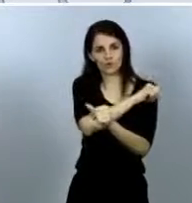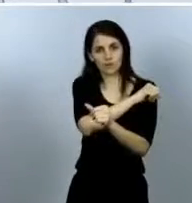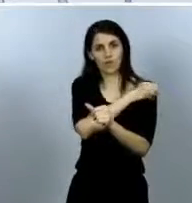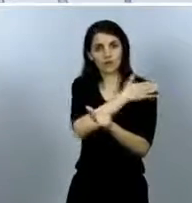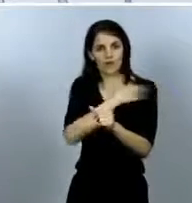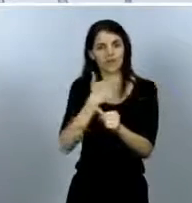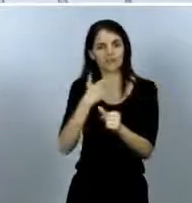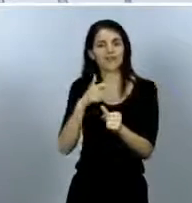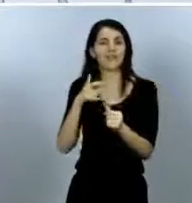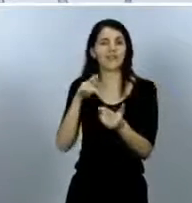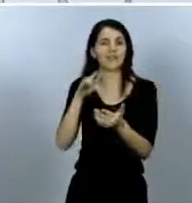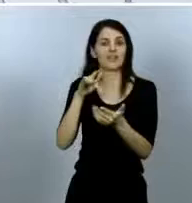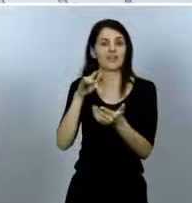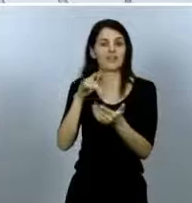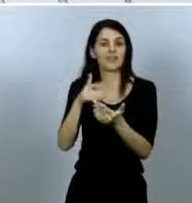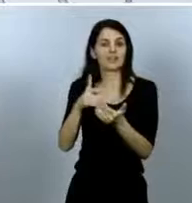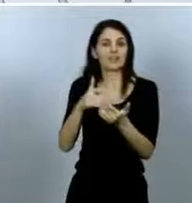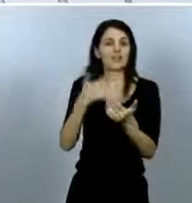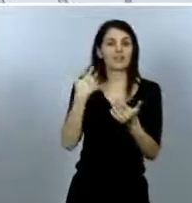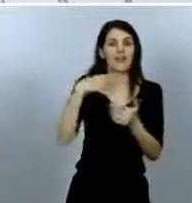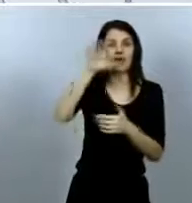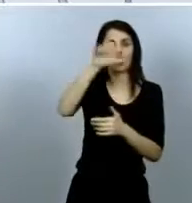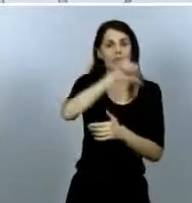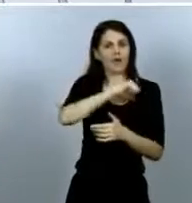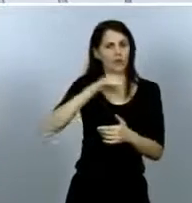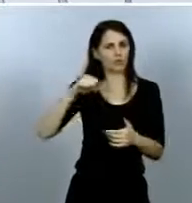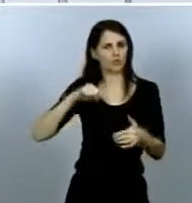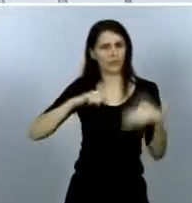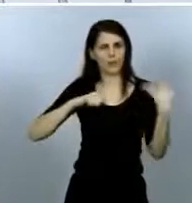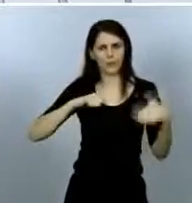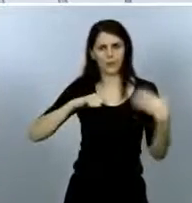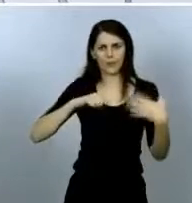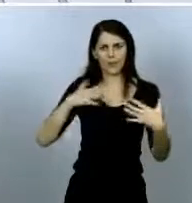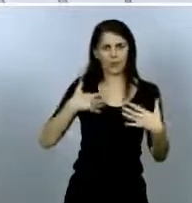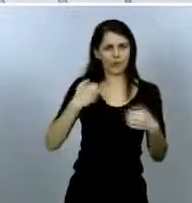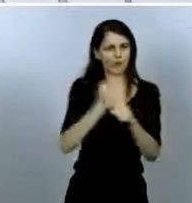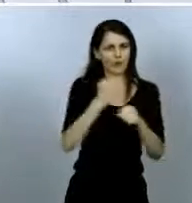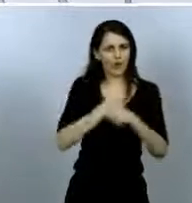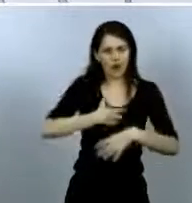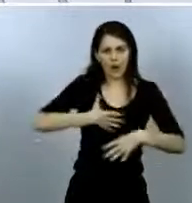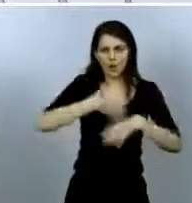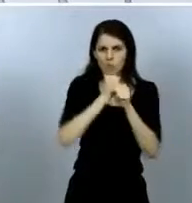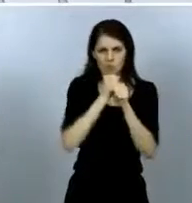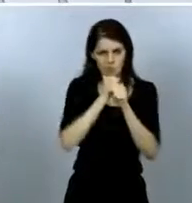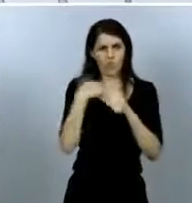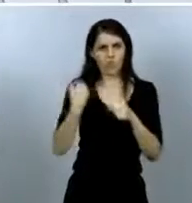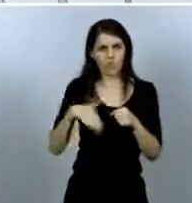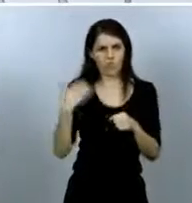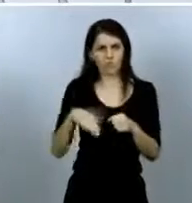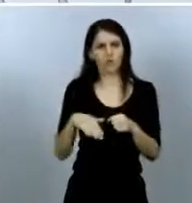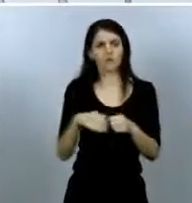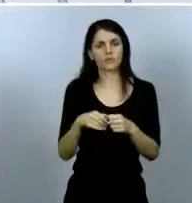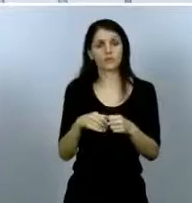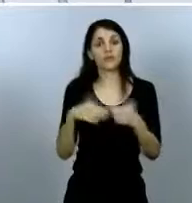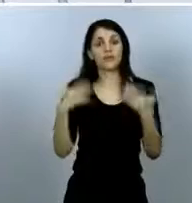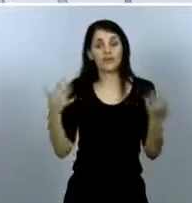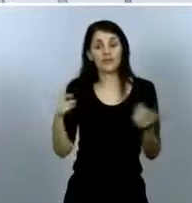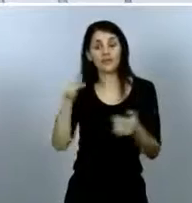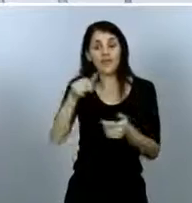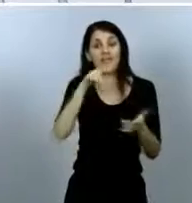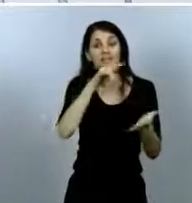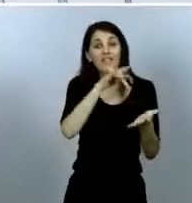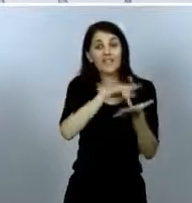tenían las comunidades autónomas una sobrecarga importante la introducción de esas fechas de fallecimiento en esas fichas